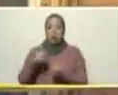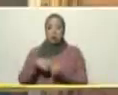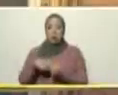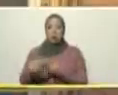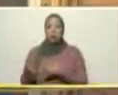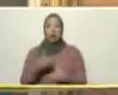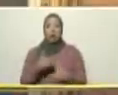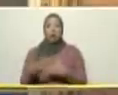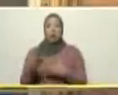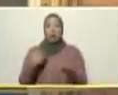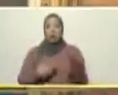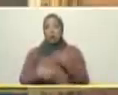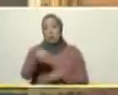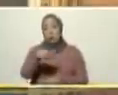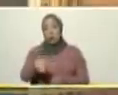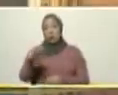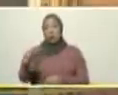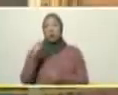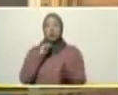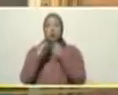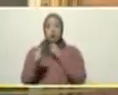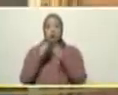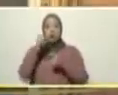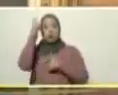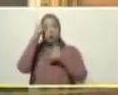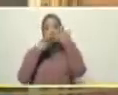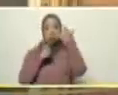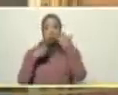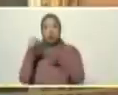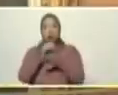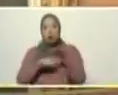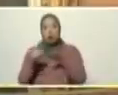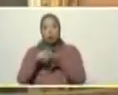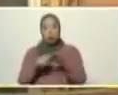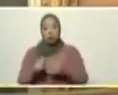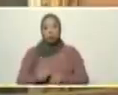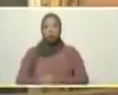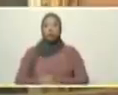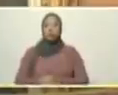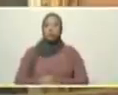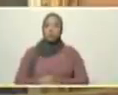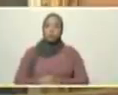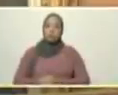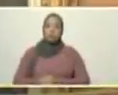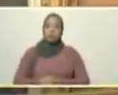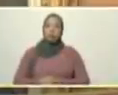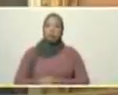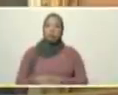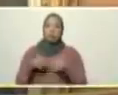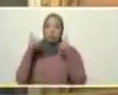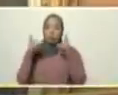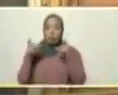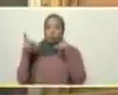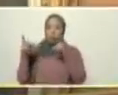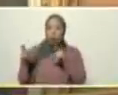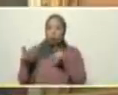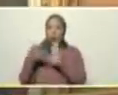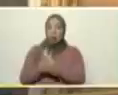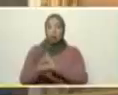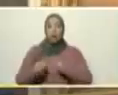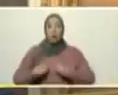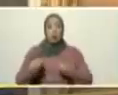comando del golpe de Estado pidiéndole a Chávez que firmara la renuncia. Ahí quedaron fotografiados para el resto de su